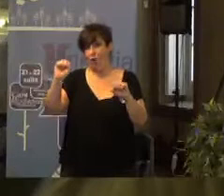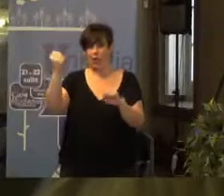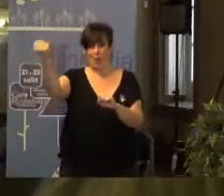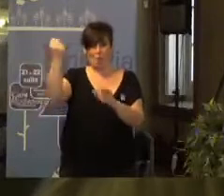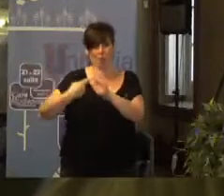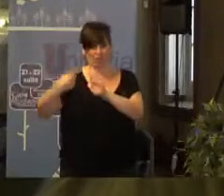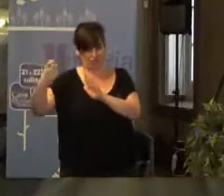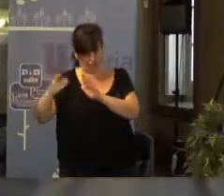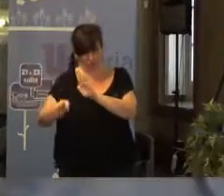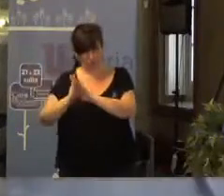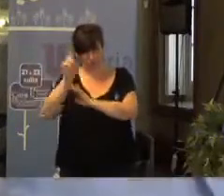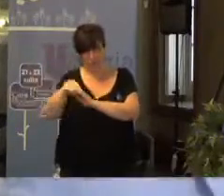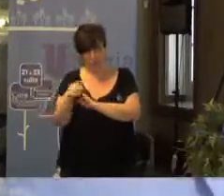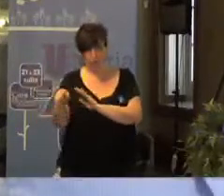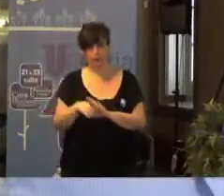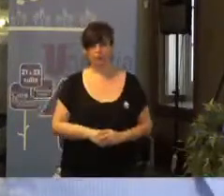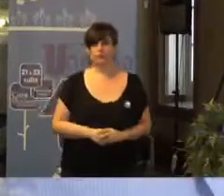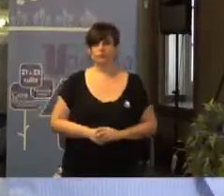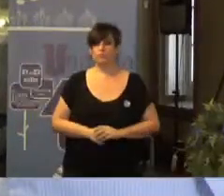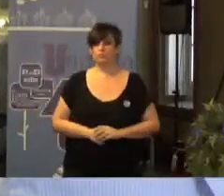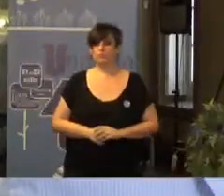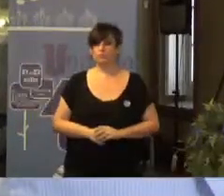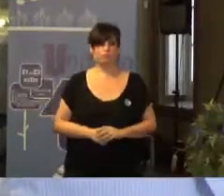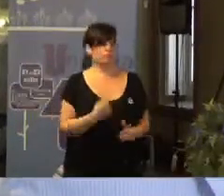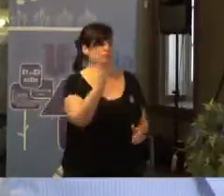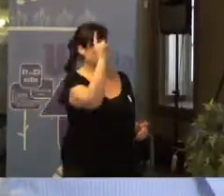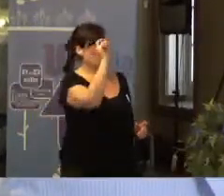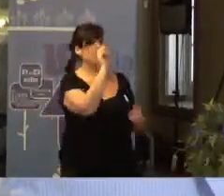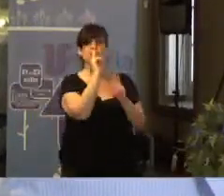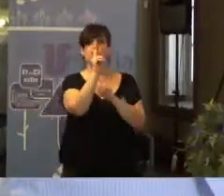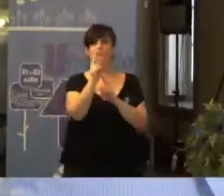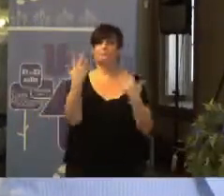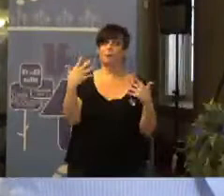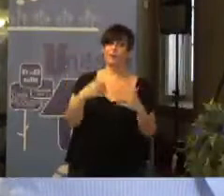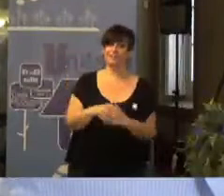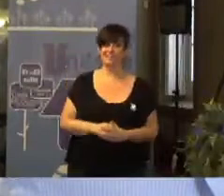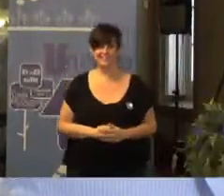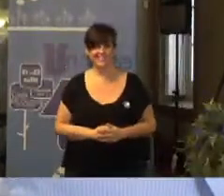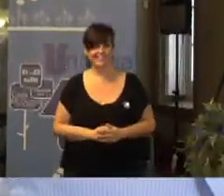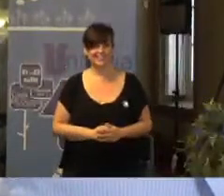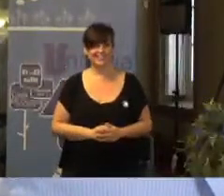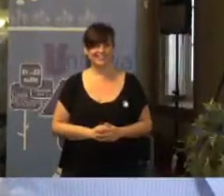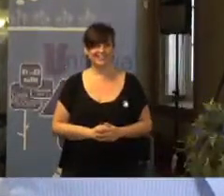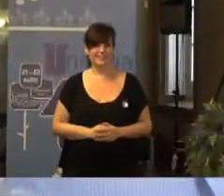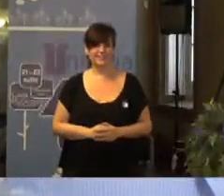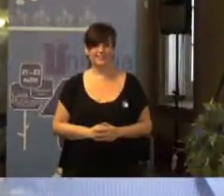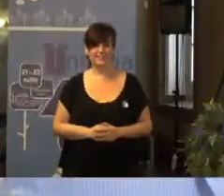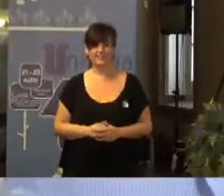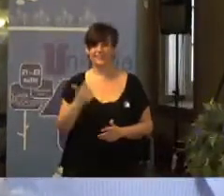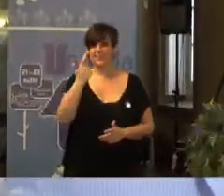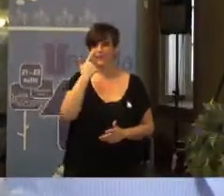aí. Só vos queda un minuto para responder, así que o reto é bastante. No, a ver, é que